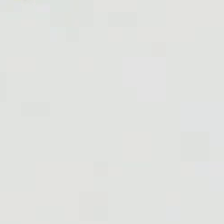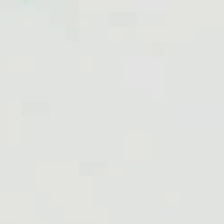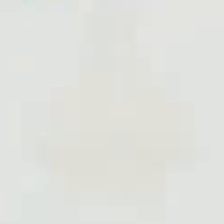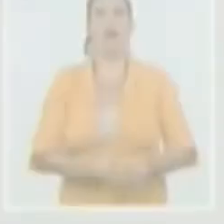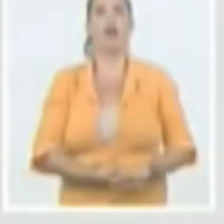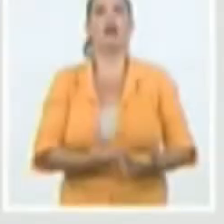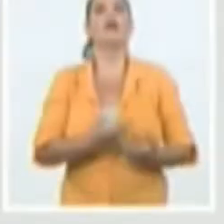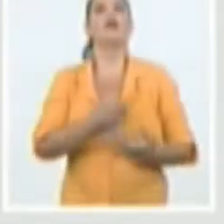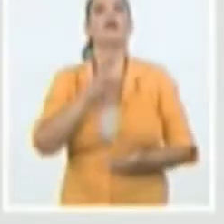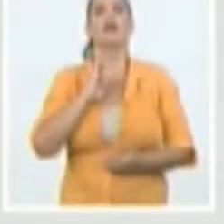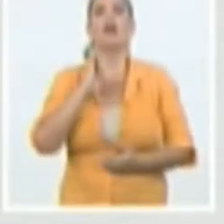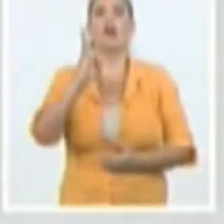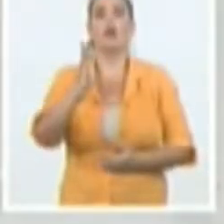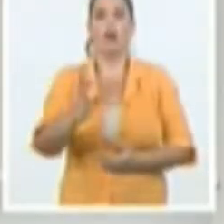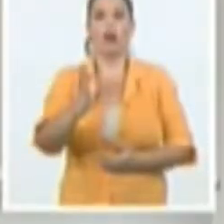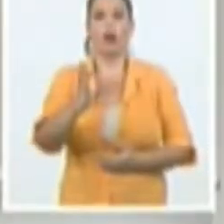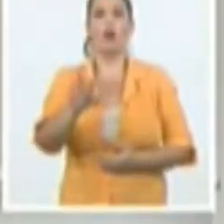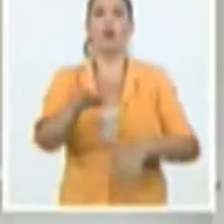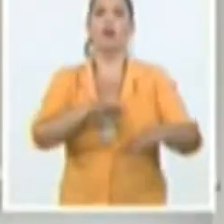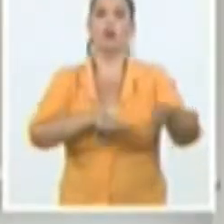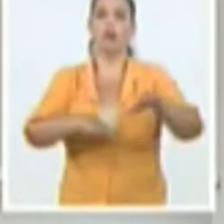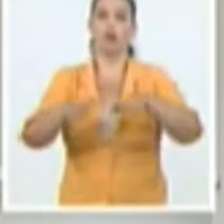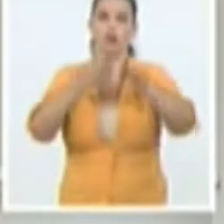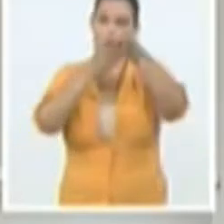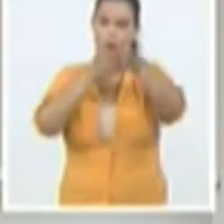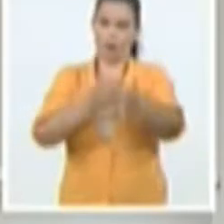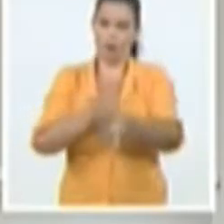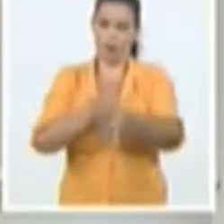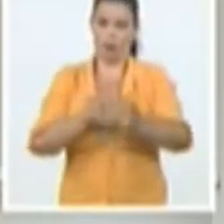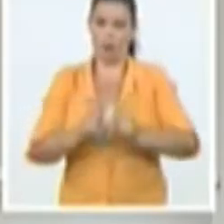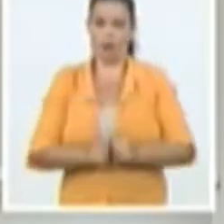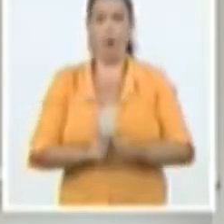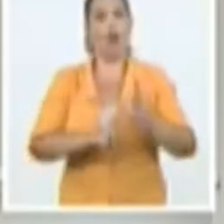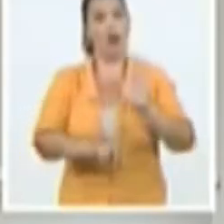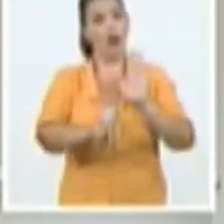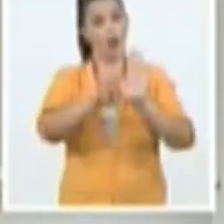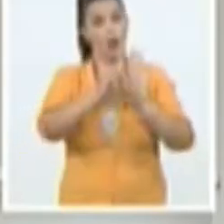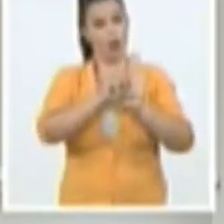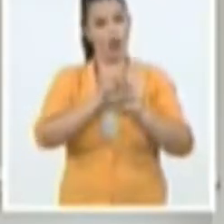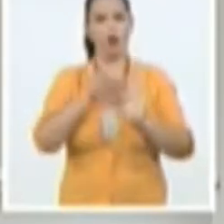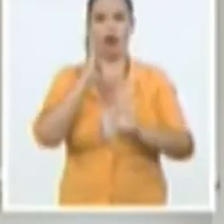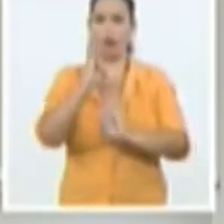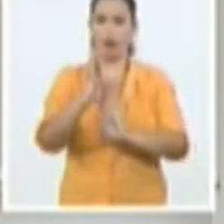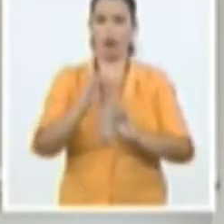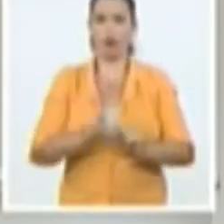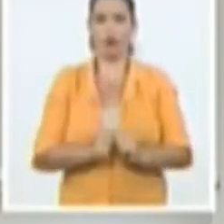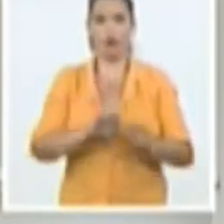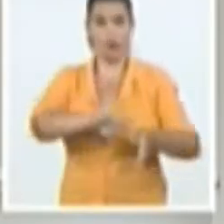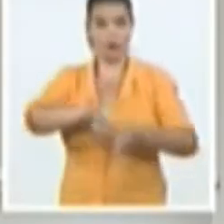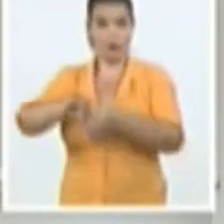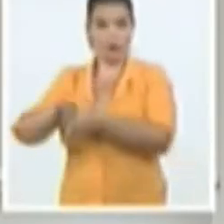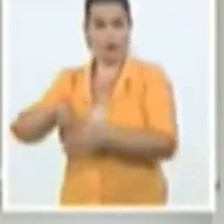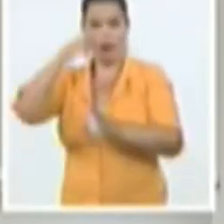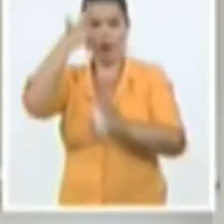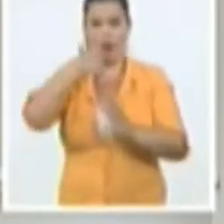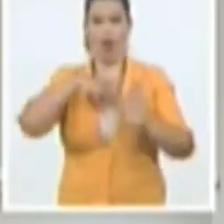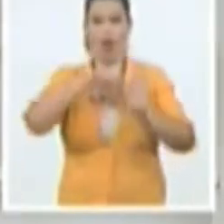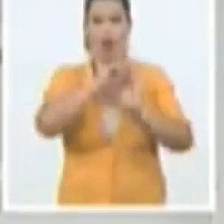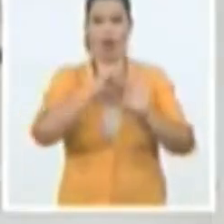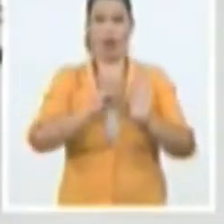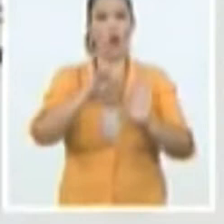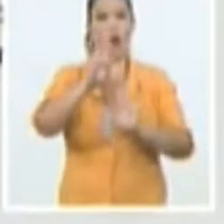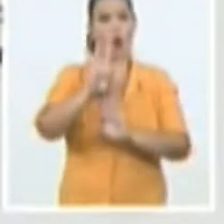Constitución y a las leyes. Y por supuesto también el artículo 4, donde se establece que el